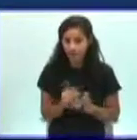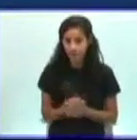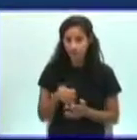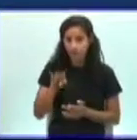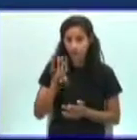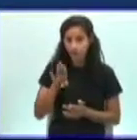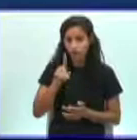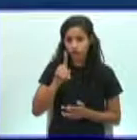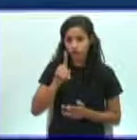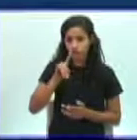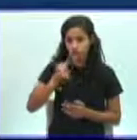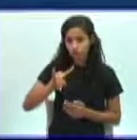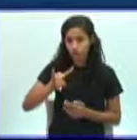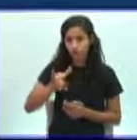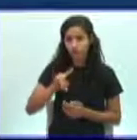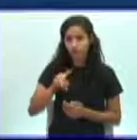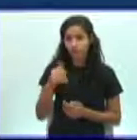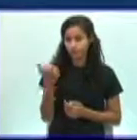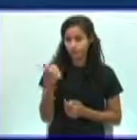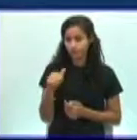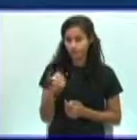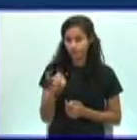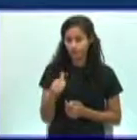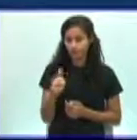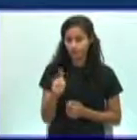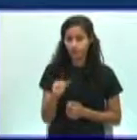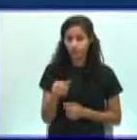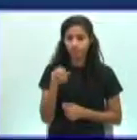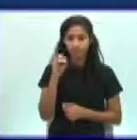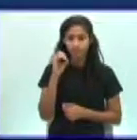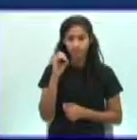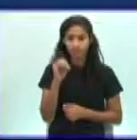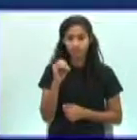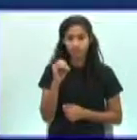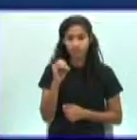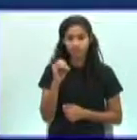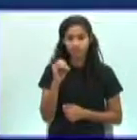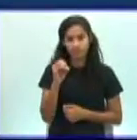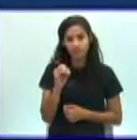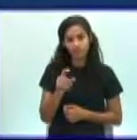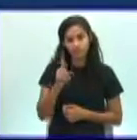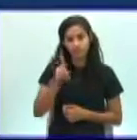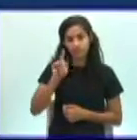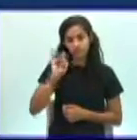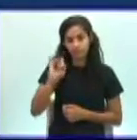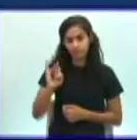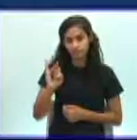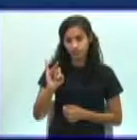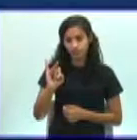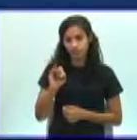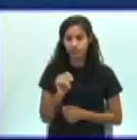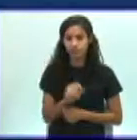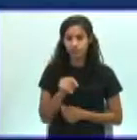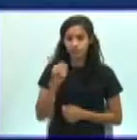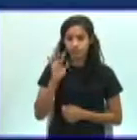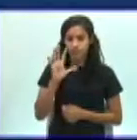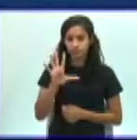4, 19, 10, 0,